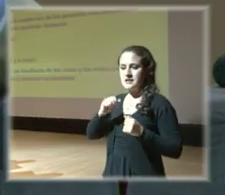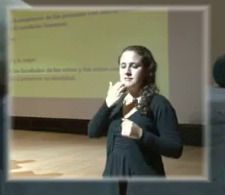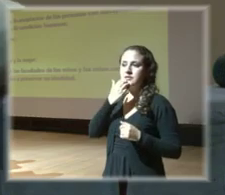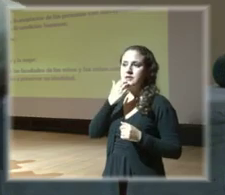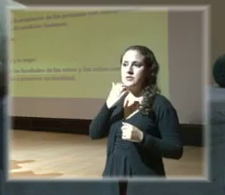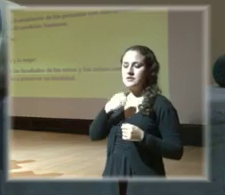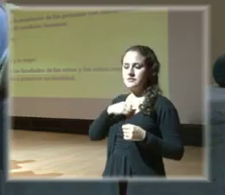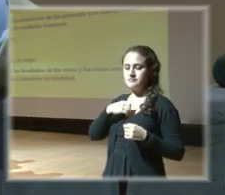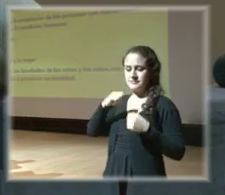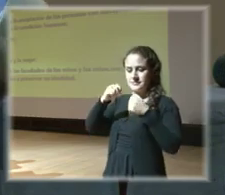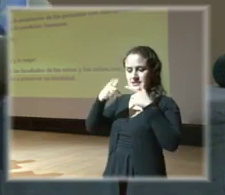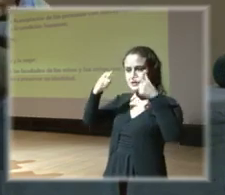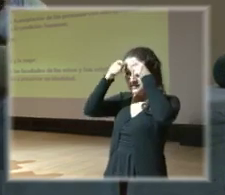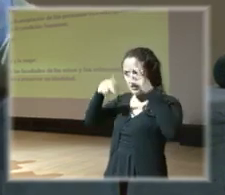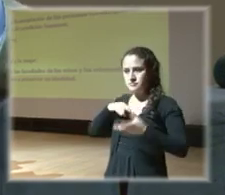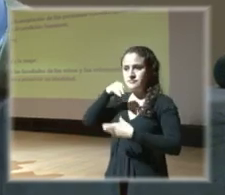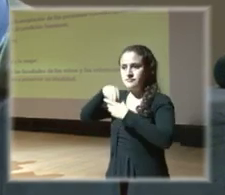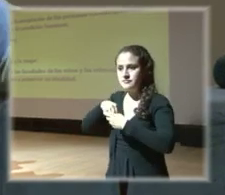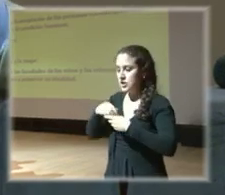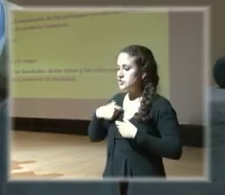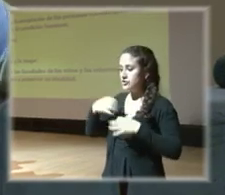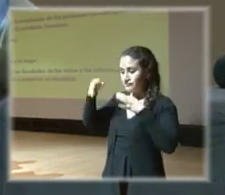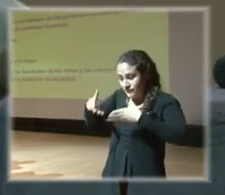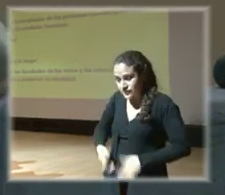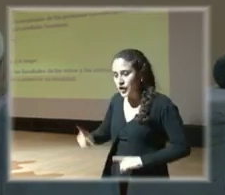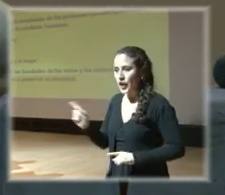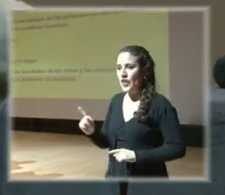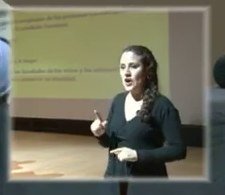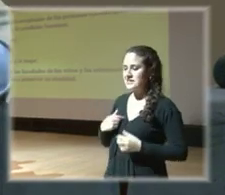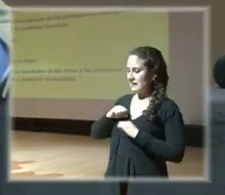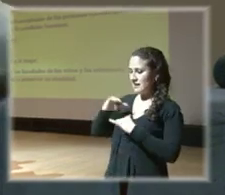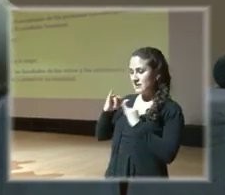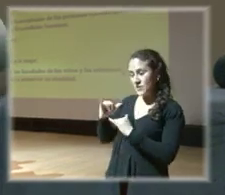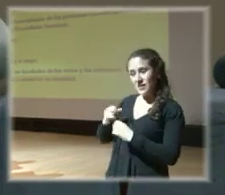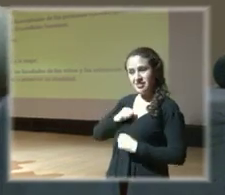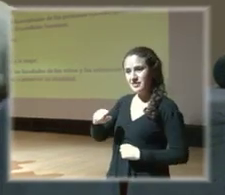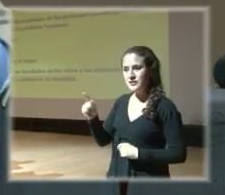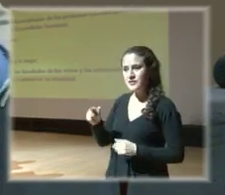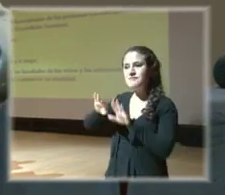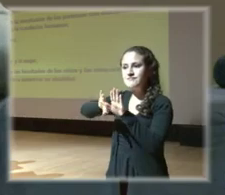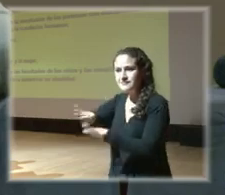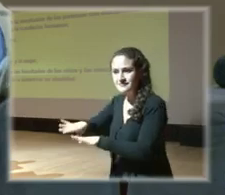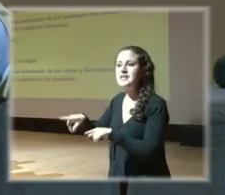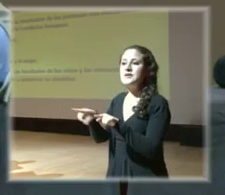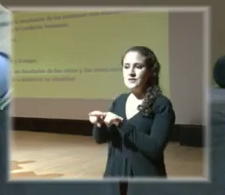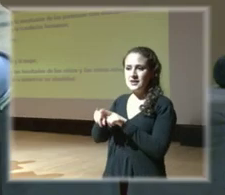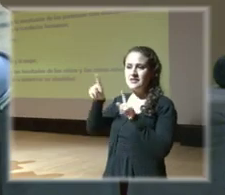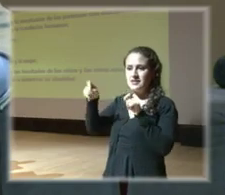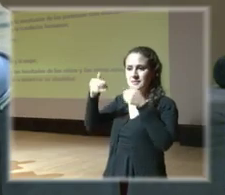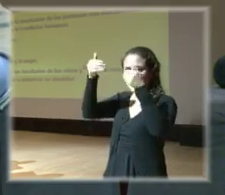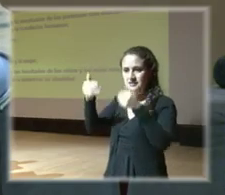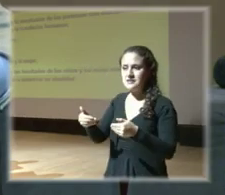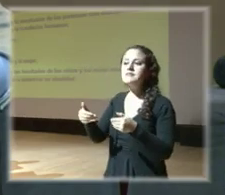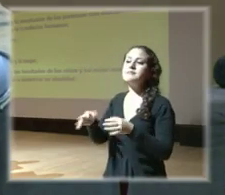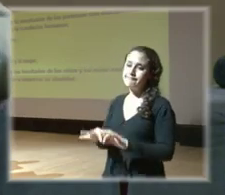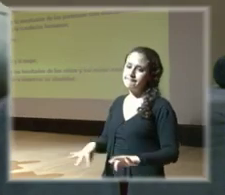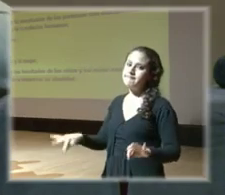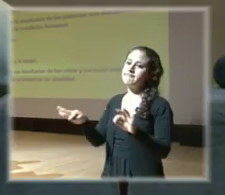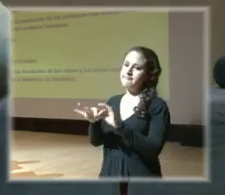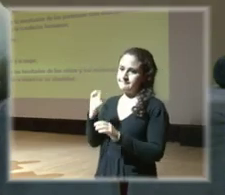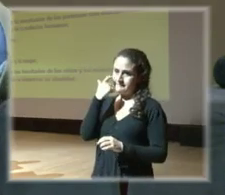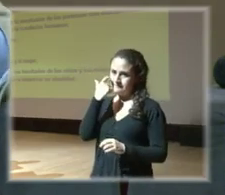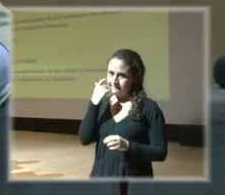estado tengan más derechos que aquellos que no son ciudadanos. Creo que también es una cuestión pendiente, pero el tema de discapacidad es algo muy importante, ¿no?,